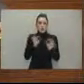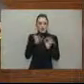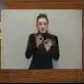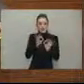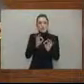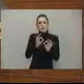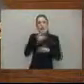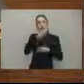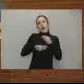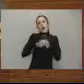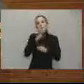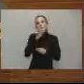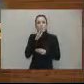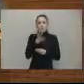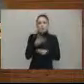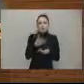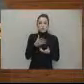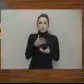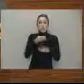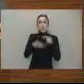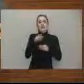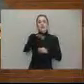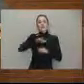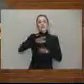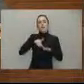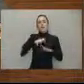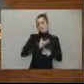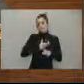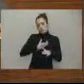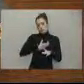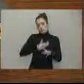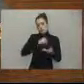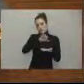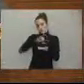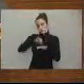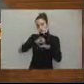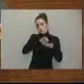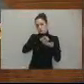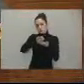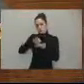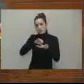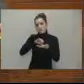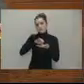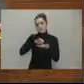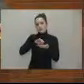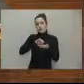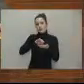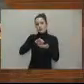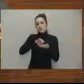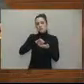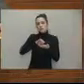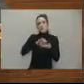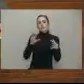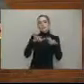haciendo por los ayuntamientos del área central para determinados colectivos en sus